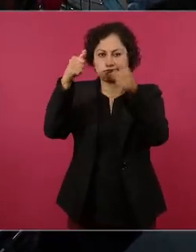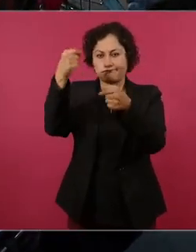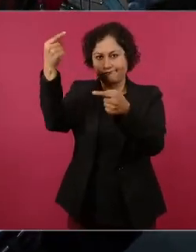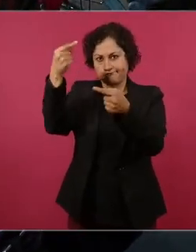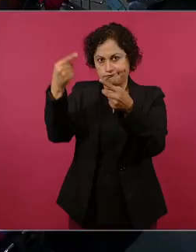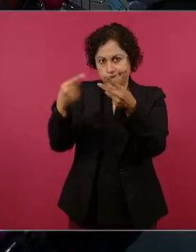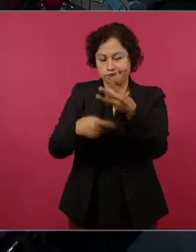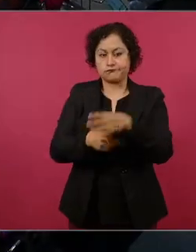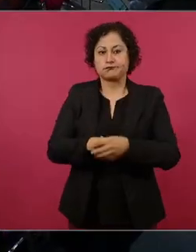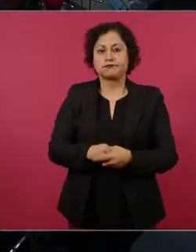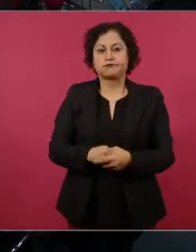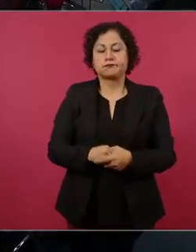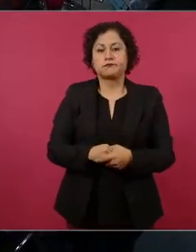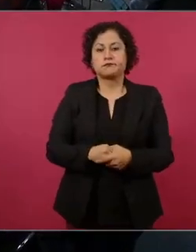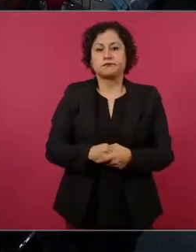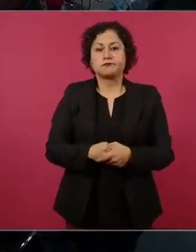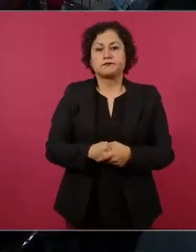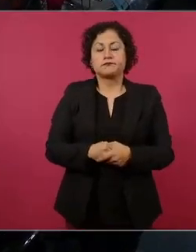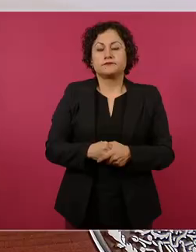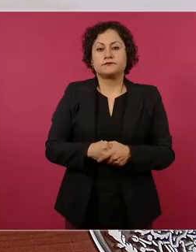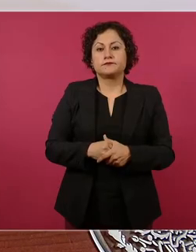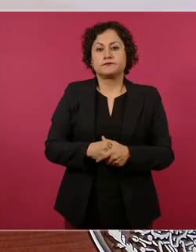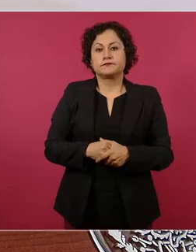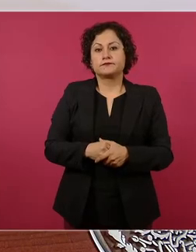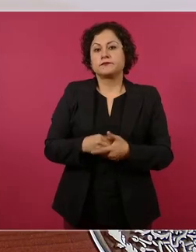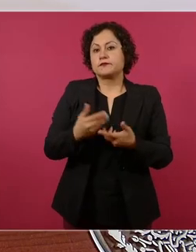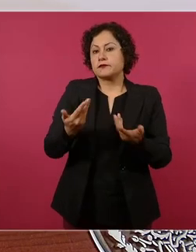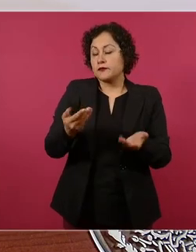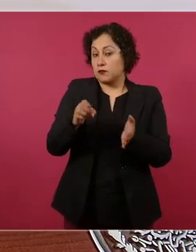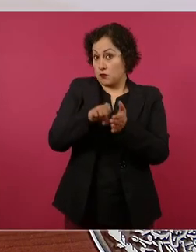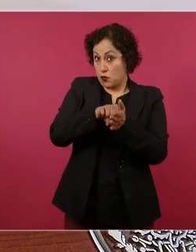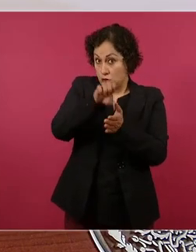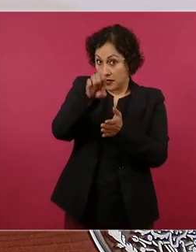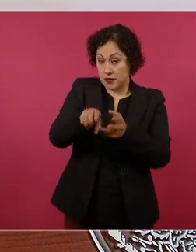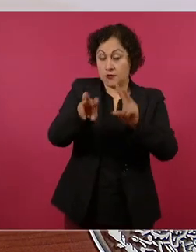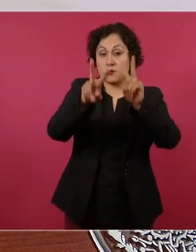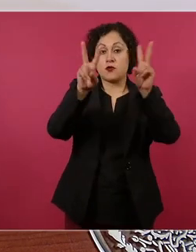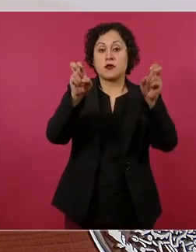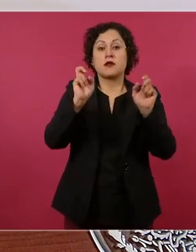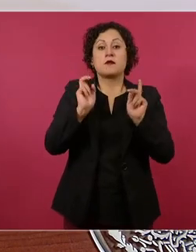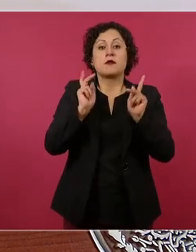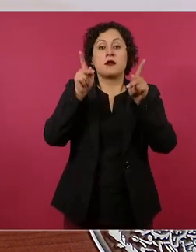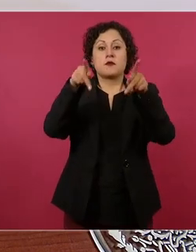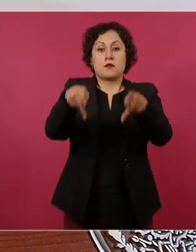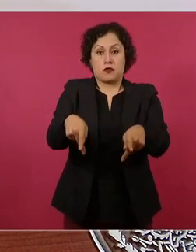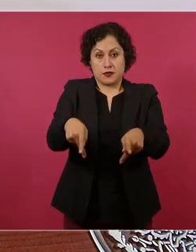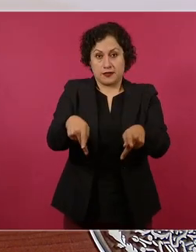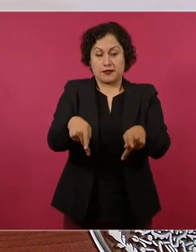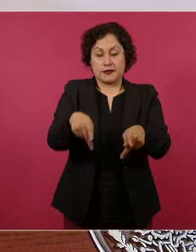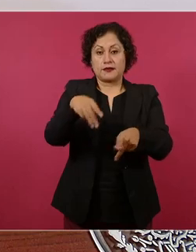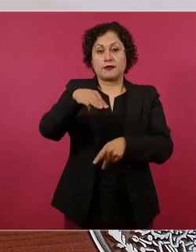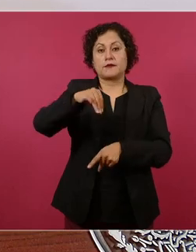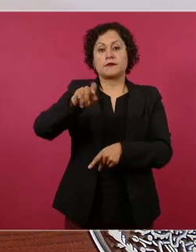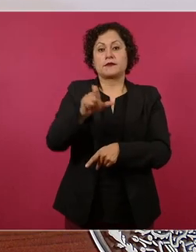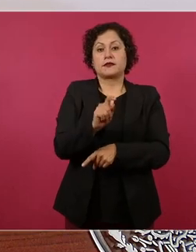para que en el caso del puente de la Mixteca